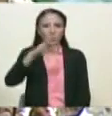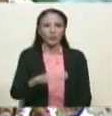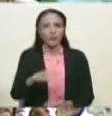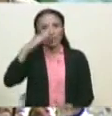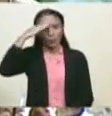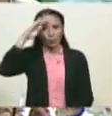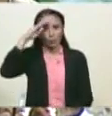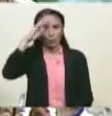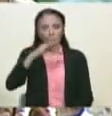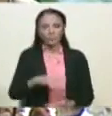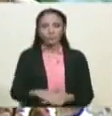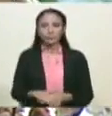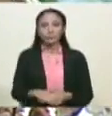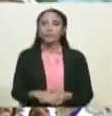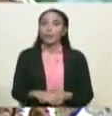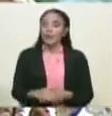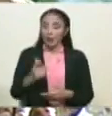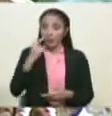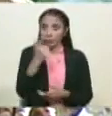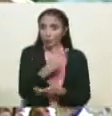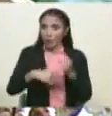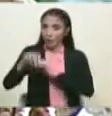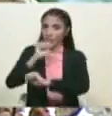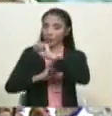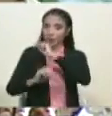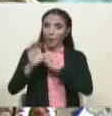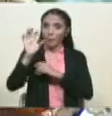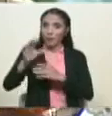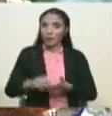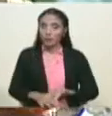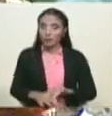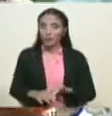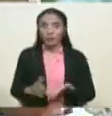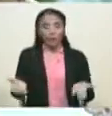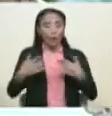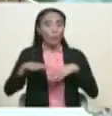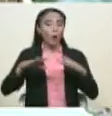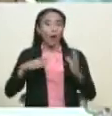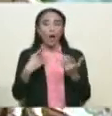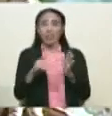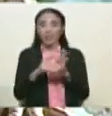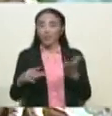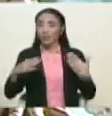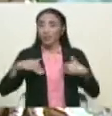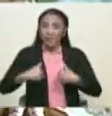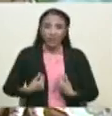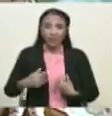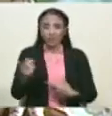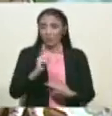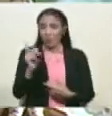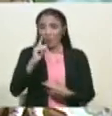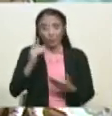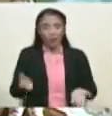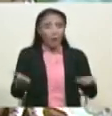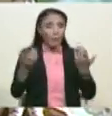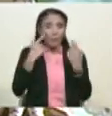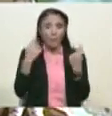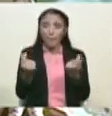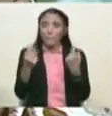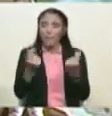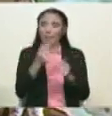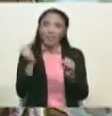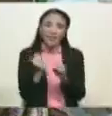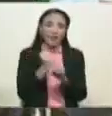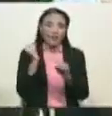si quieres ser vanguardia no tienes derecho al descanso. Algo así le decían a uno, ¿no era? ¿A ti no te decían,